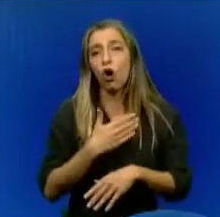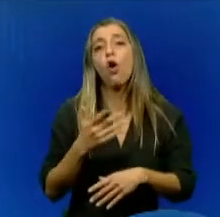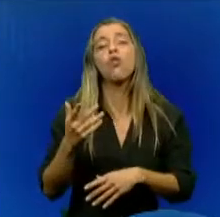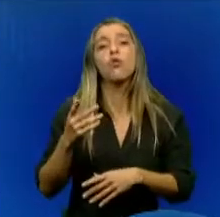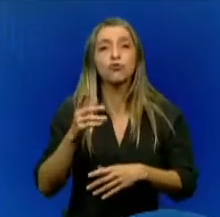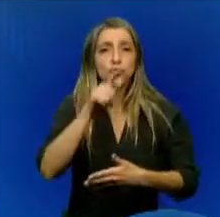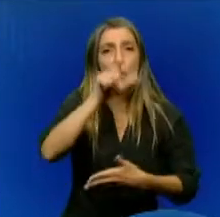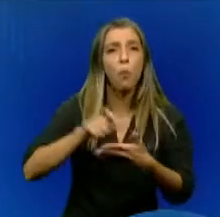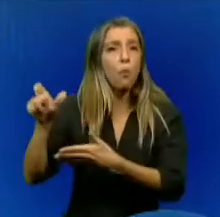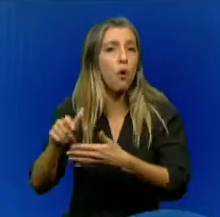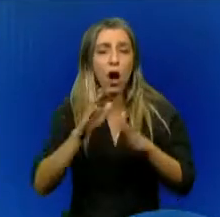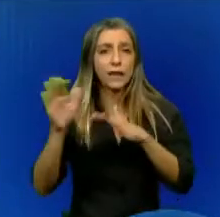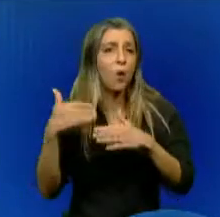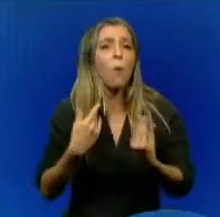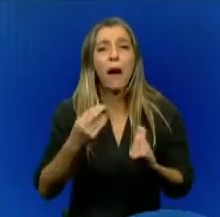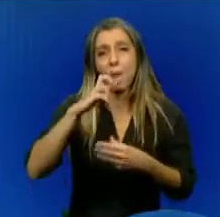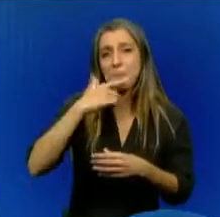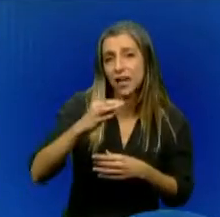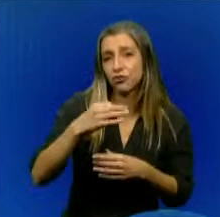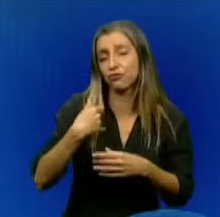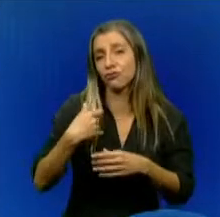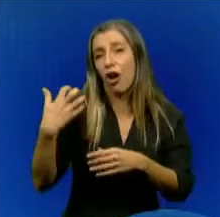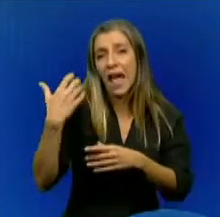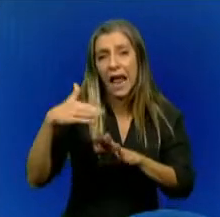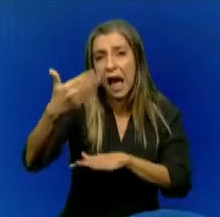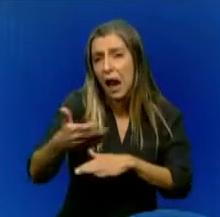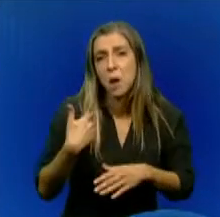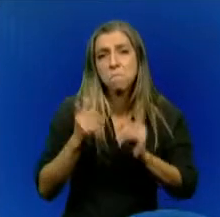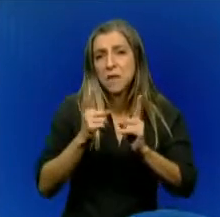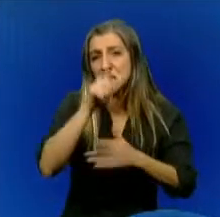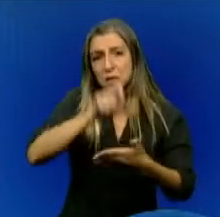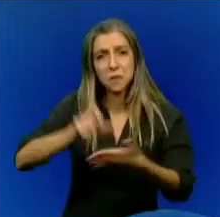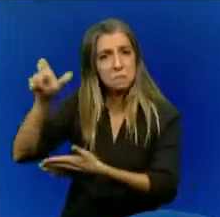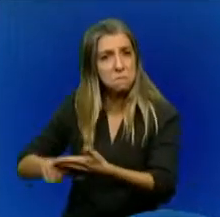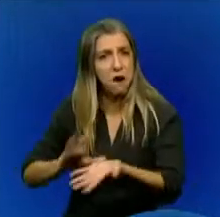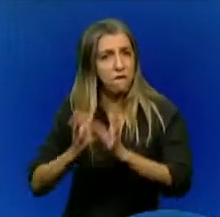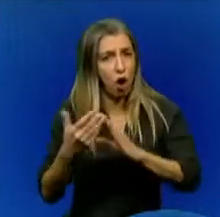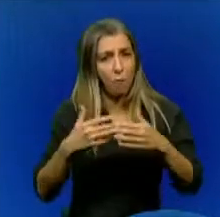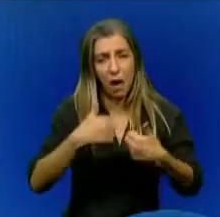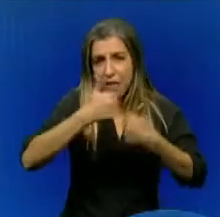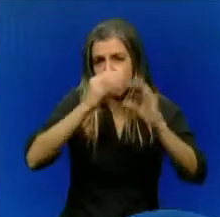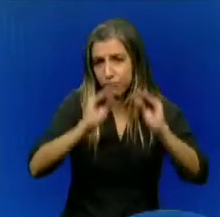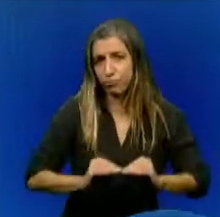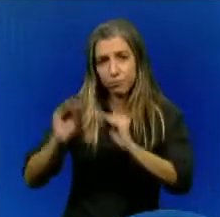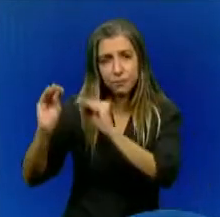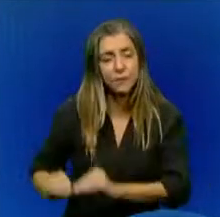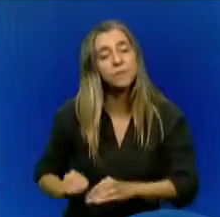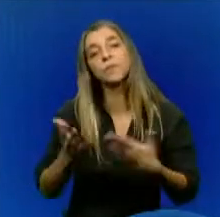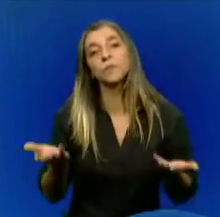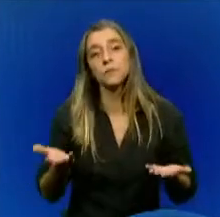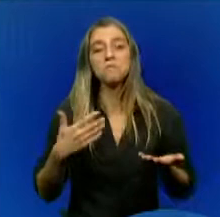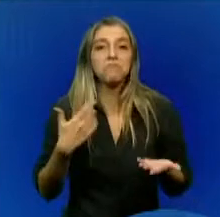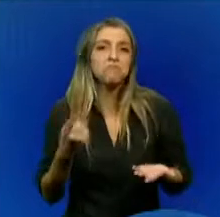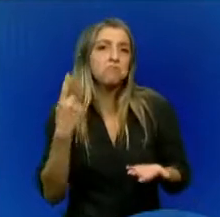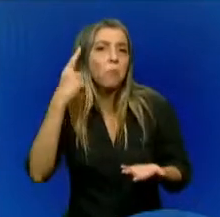PASO y en generales. Con lo cual no era algo tan grave, nos iba a generar un tiempo suficiente hasta octubre para